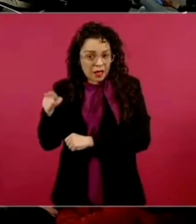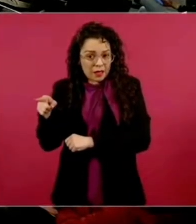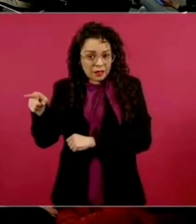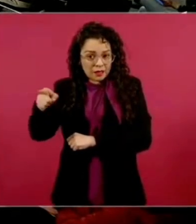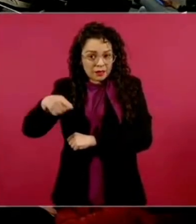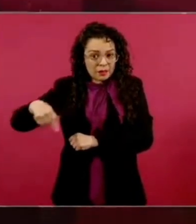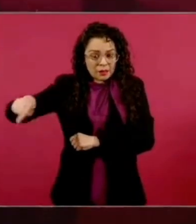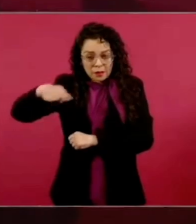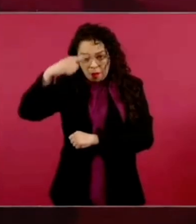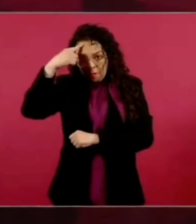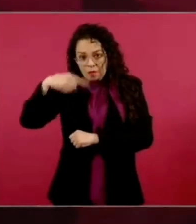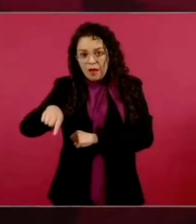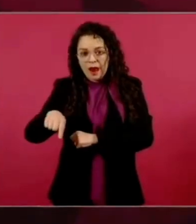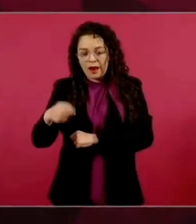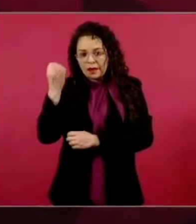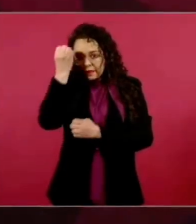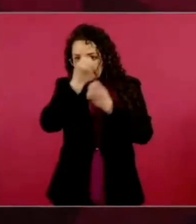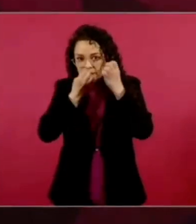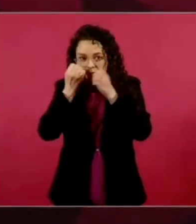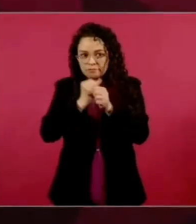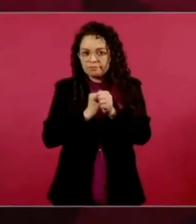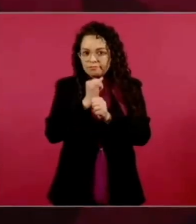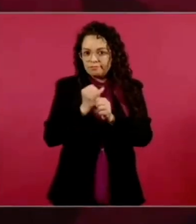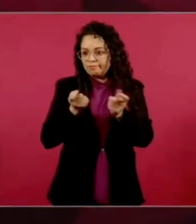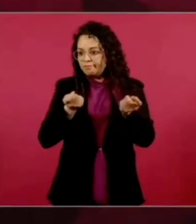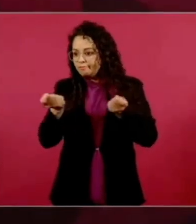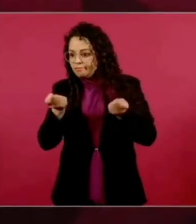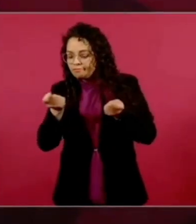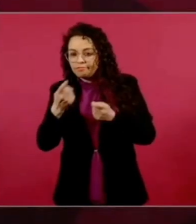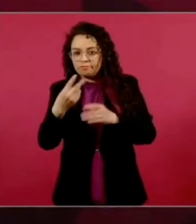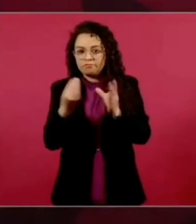de regulación del sector energético